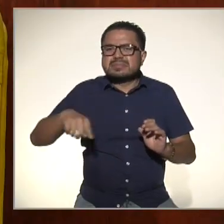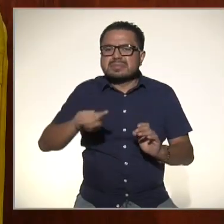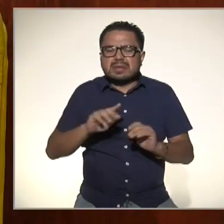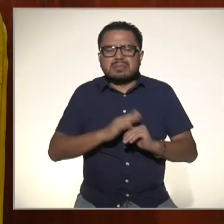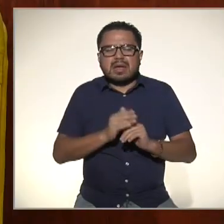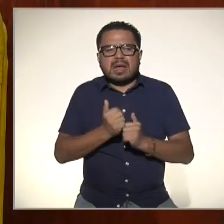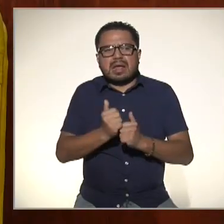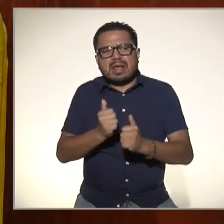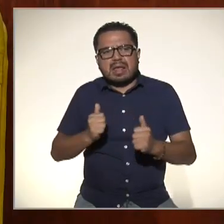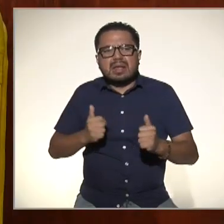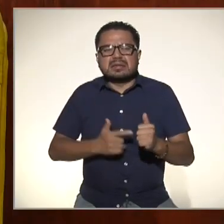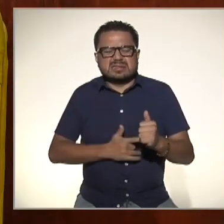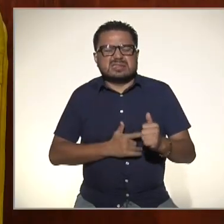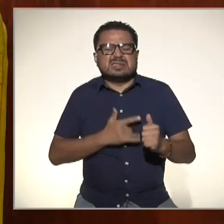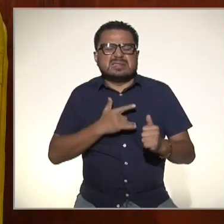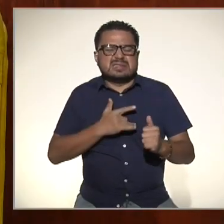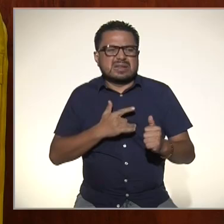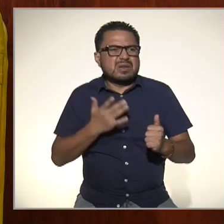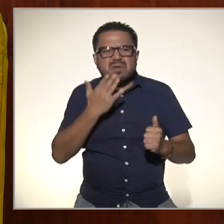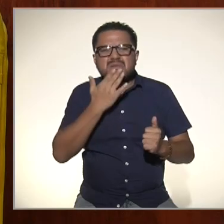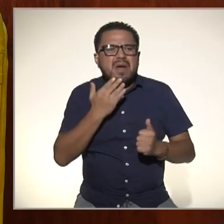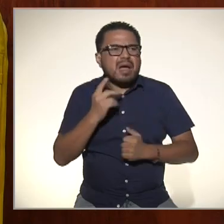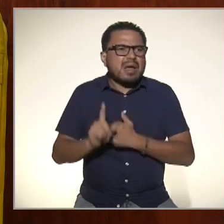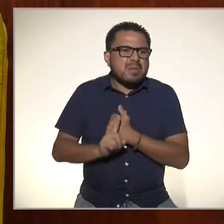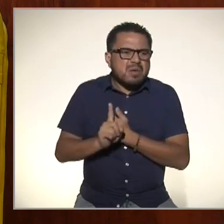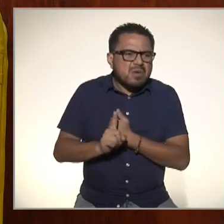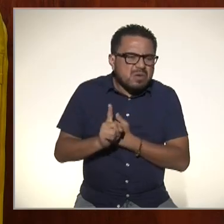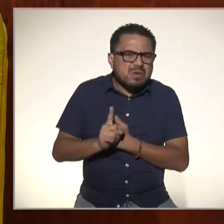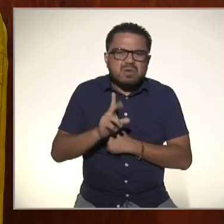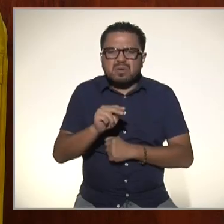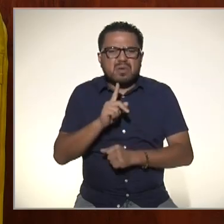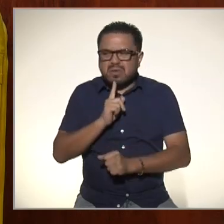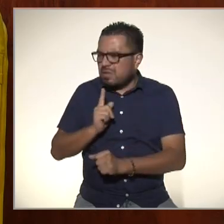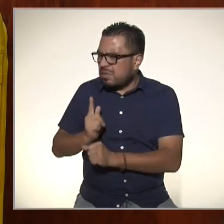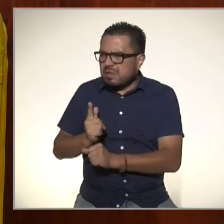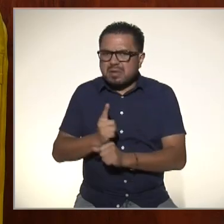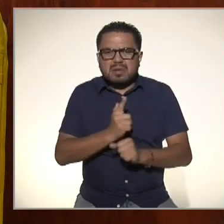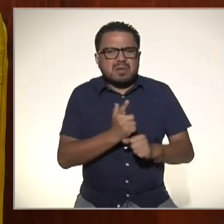retrasando porque se van sintiendo que no tienen un problema, no detectan